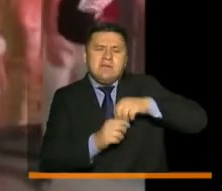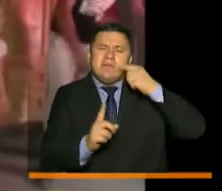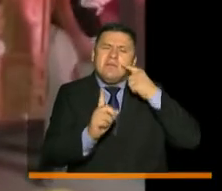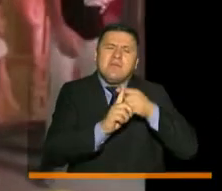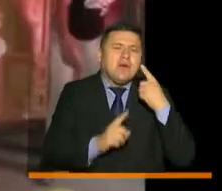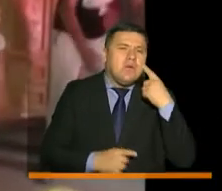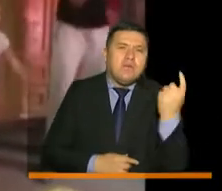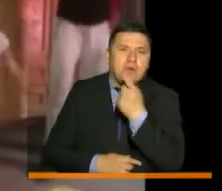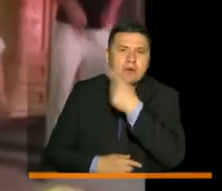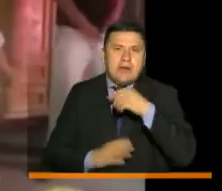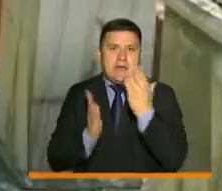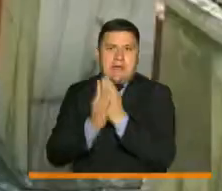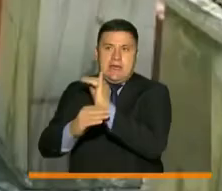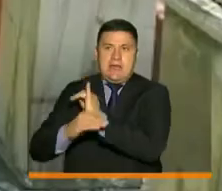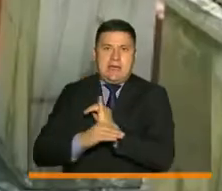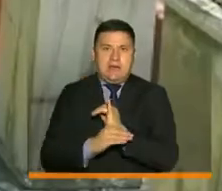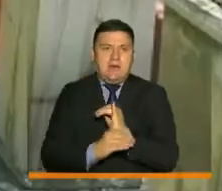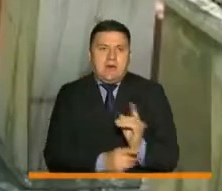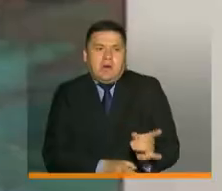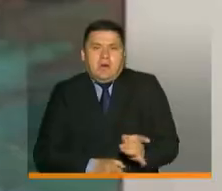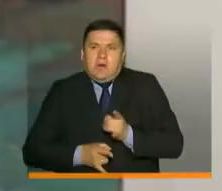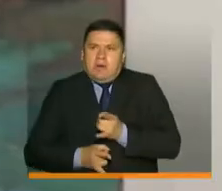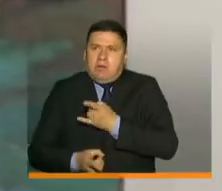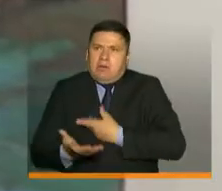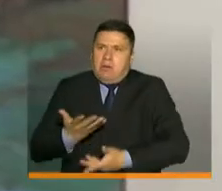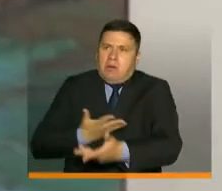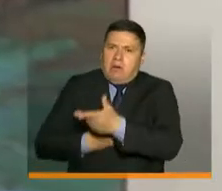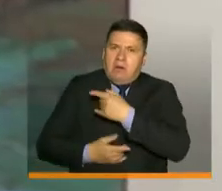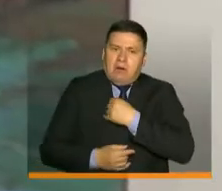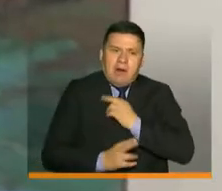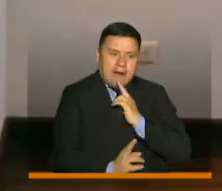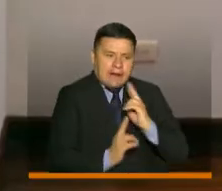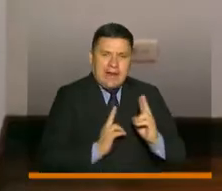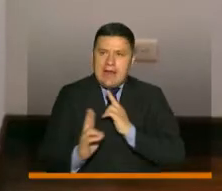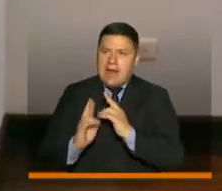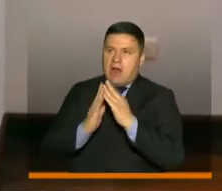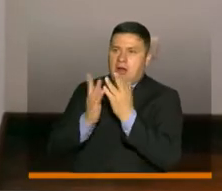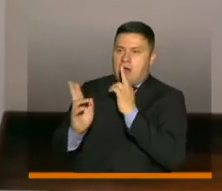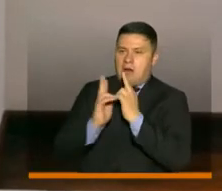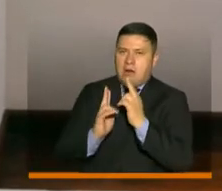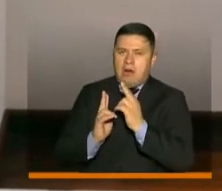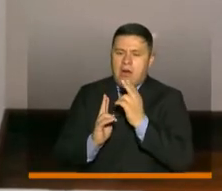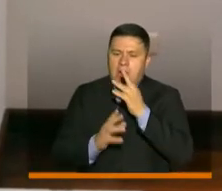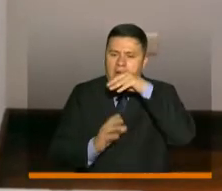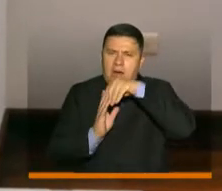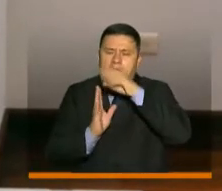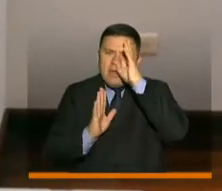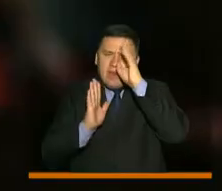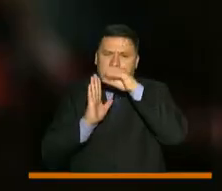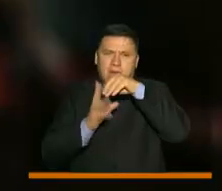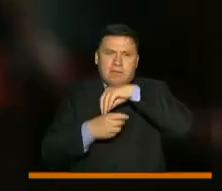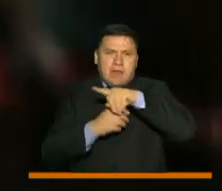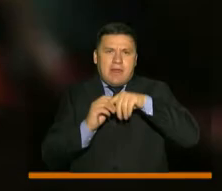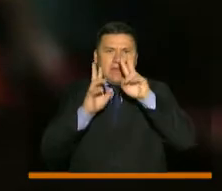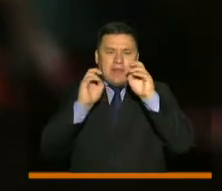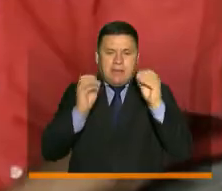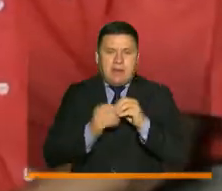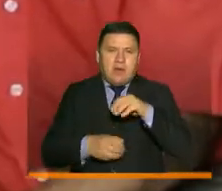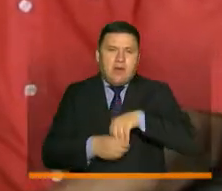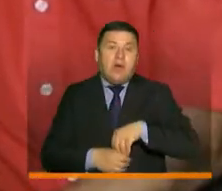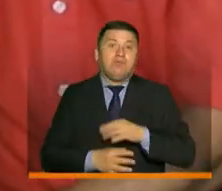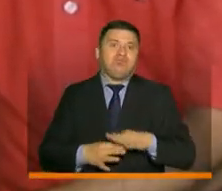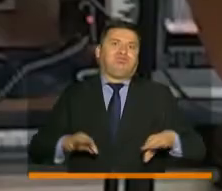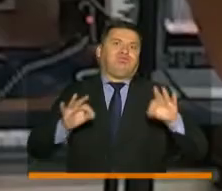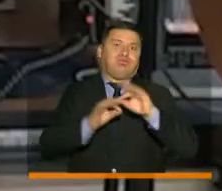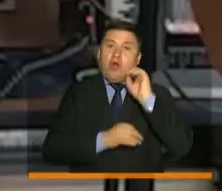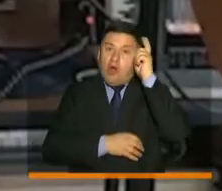que las instituciones educativas se inspiren y creen su relación con las familias de acuerdo a sus propios contextos. De esta manera, el Gobierno